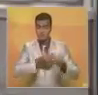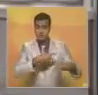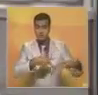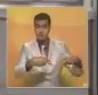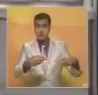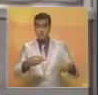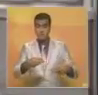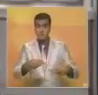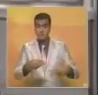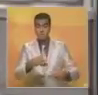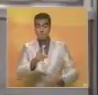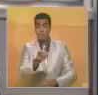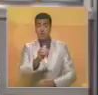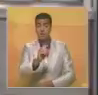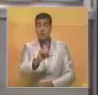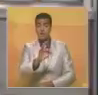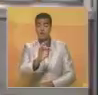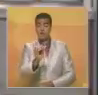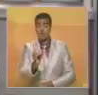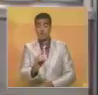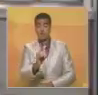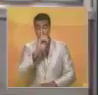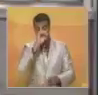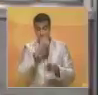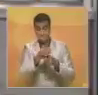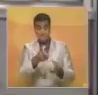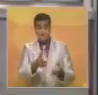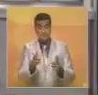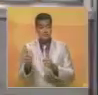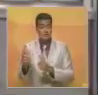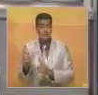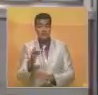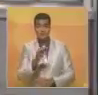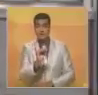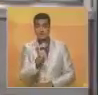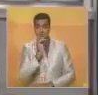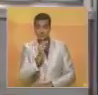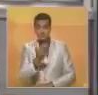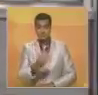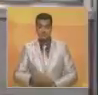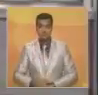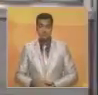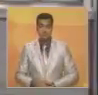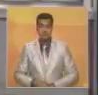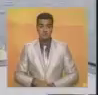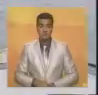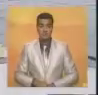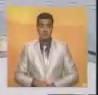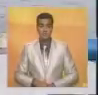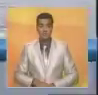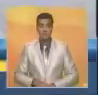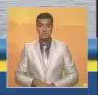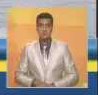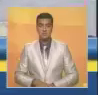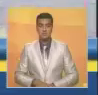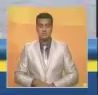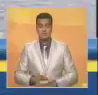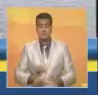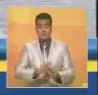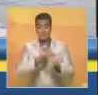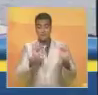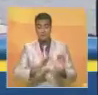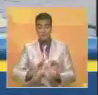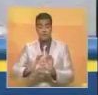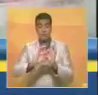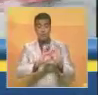recorrido por las costas del Golfo, uno de los destinos más solicitados, y Fabiola Yaquinto nos trae los detalles. Desde muy temprano nos unimos